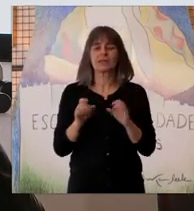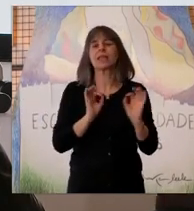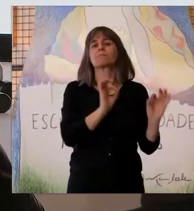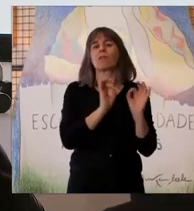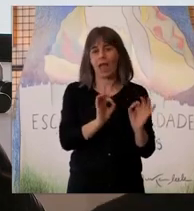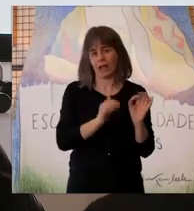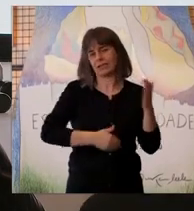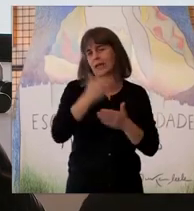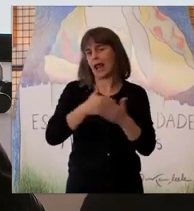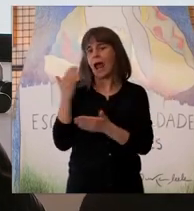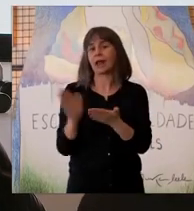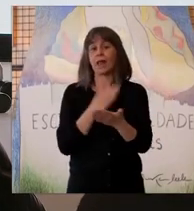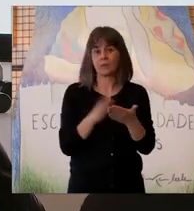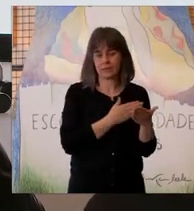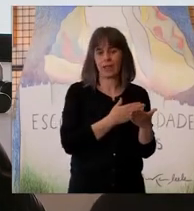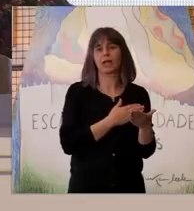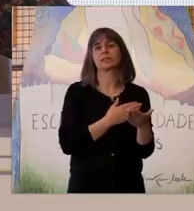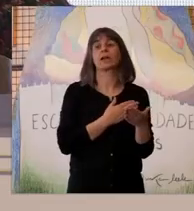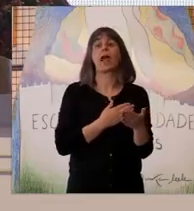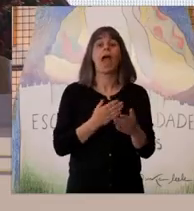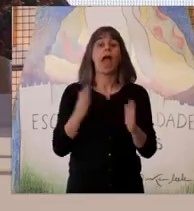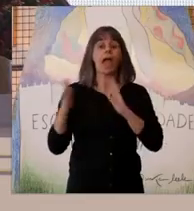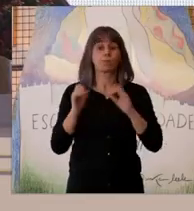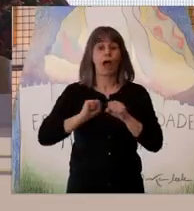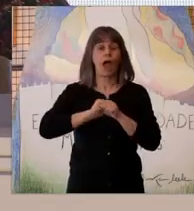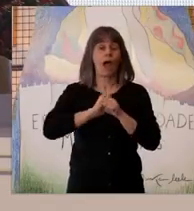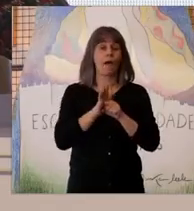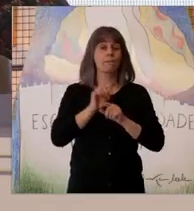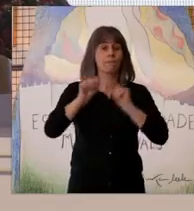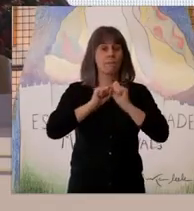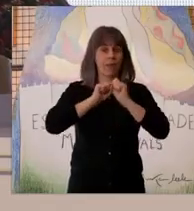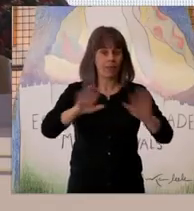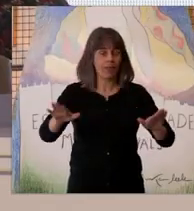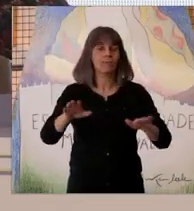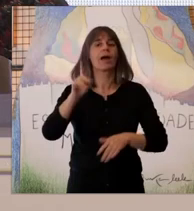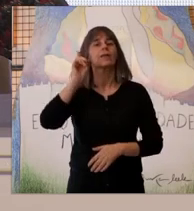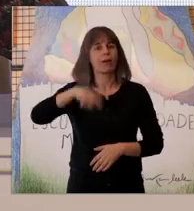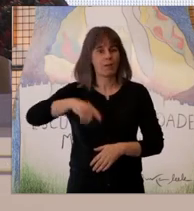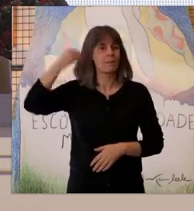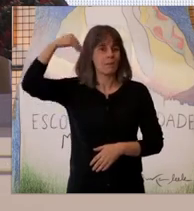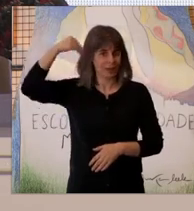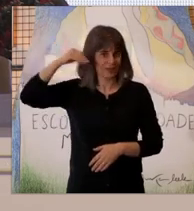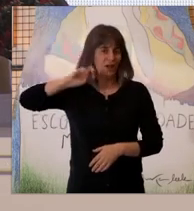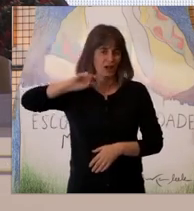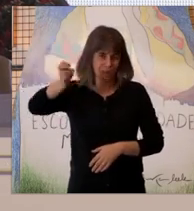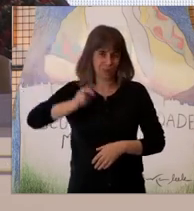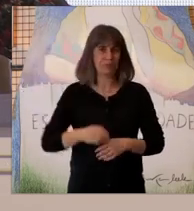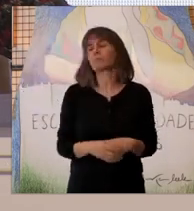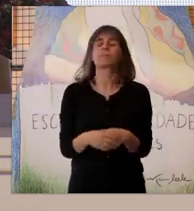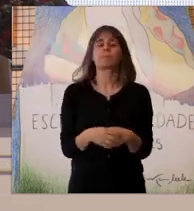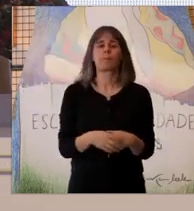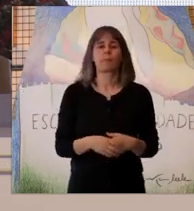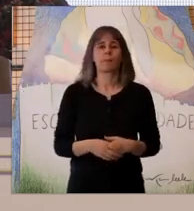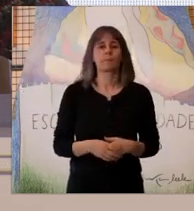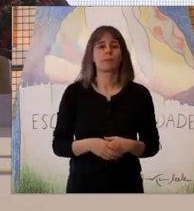tentaciones durante la pandemia en sanidad Se sacó otro máster la verdad es autora